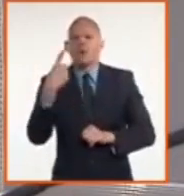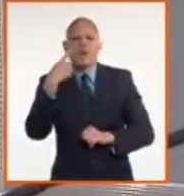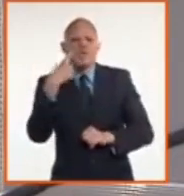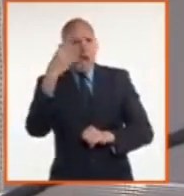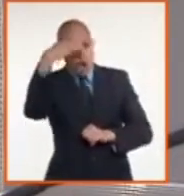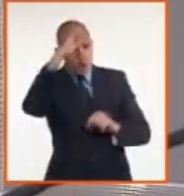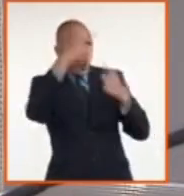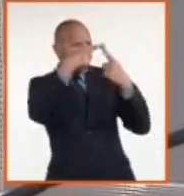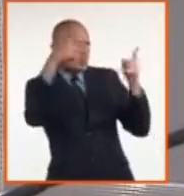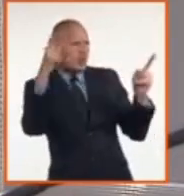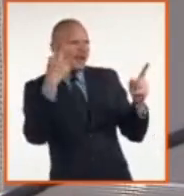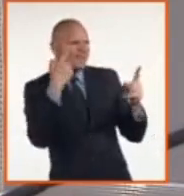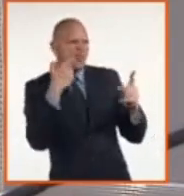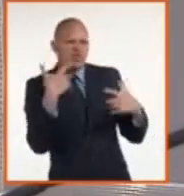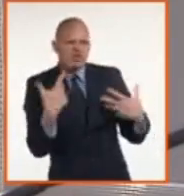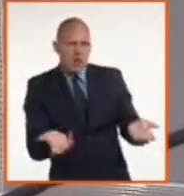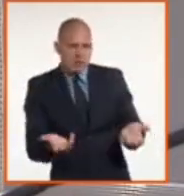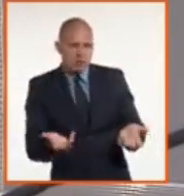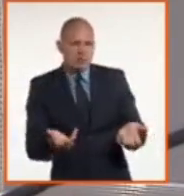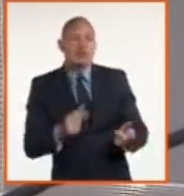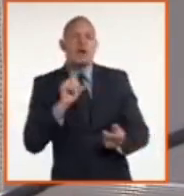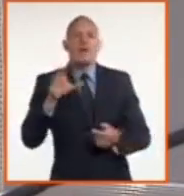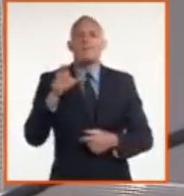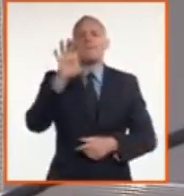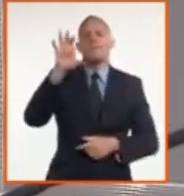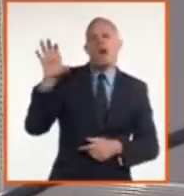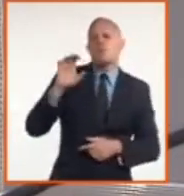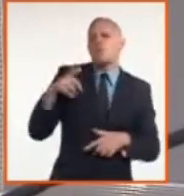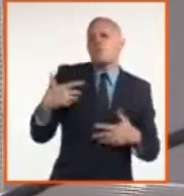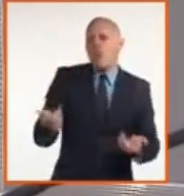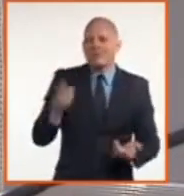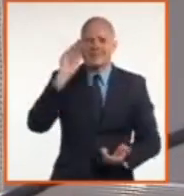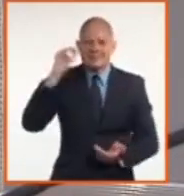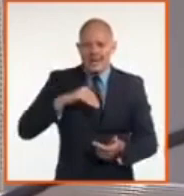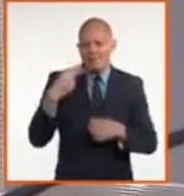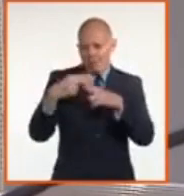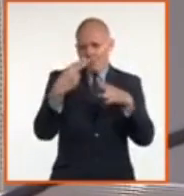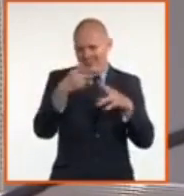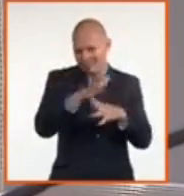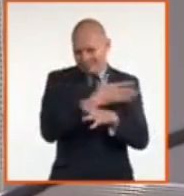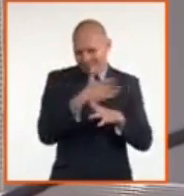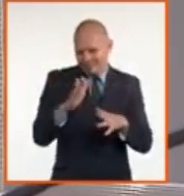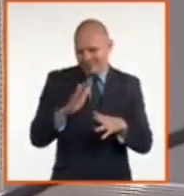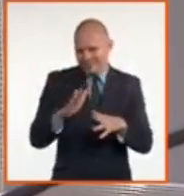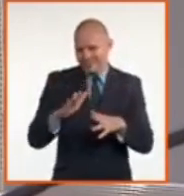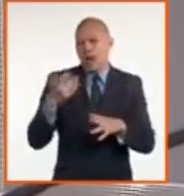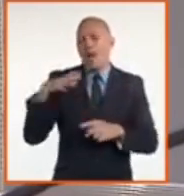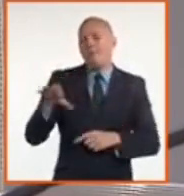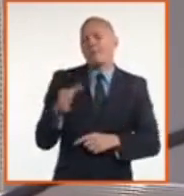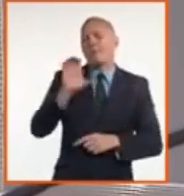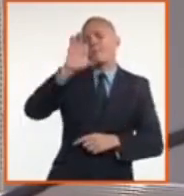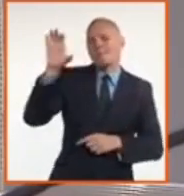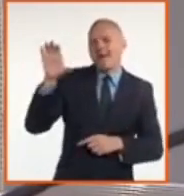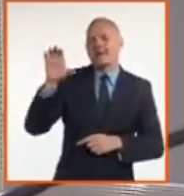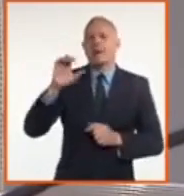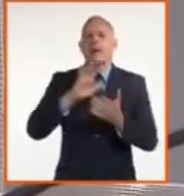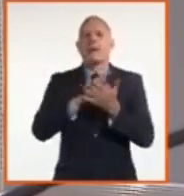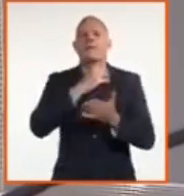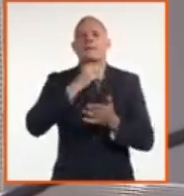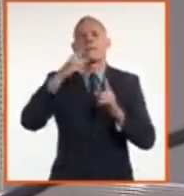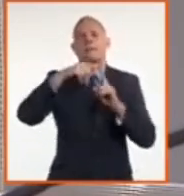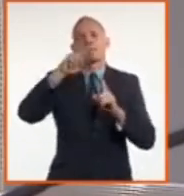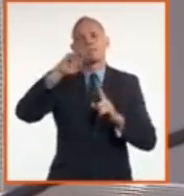banco bp a iván de iu metropolitano para hacer las operaciones pero en la medida que hemos visto qué